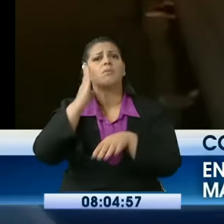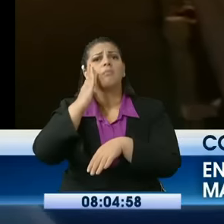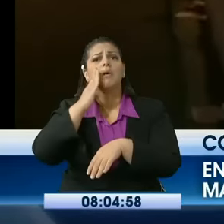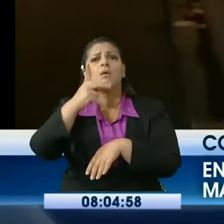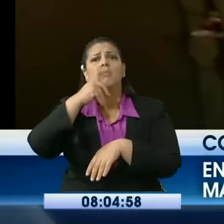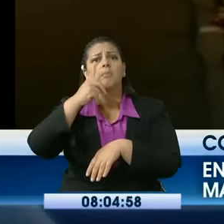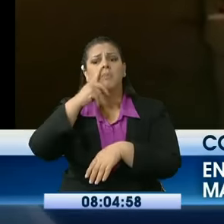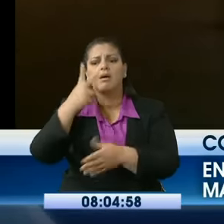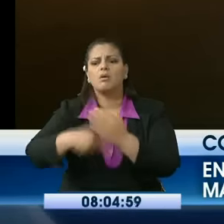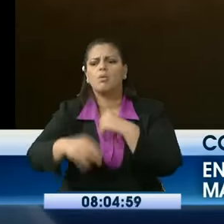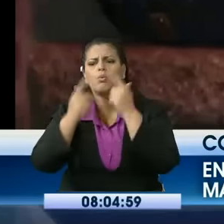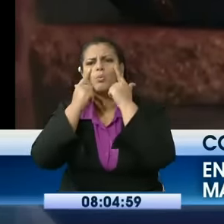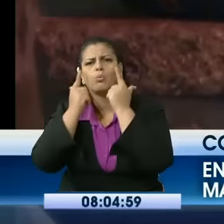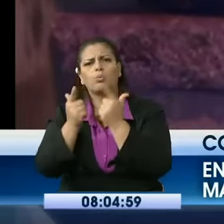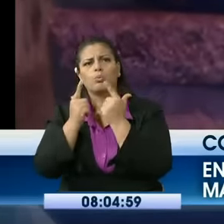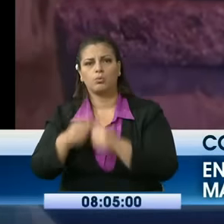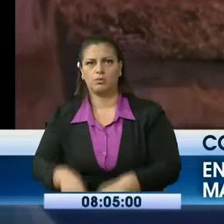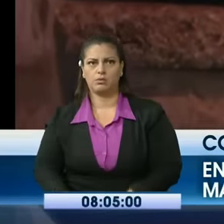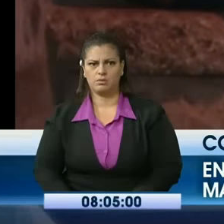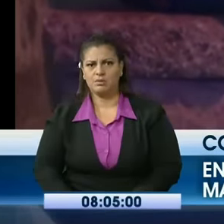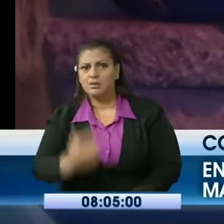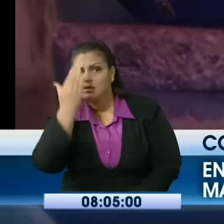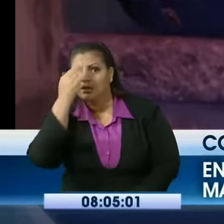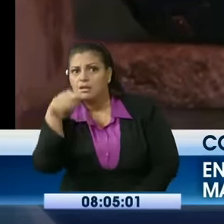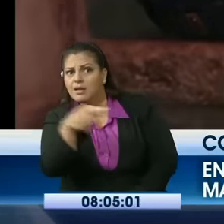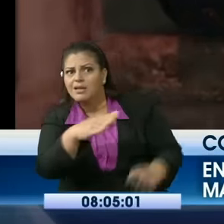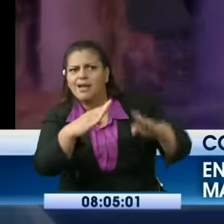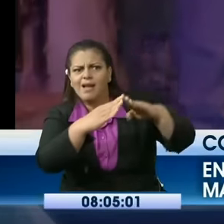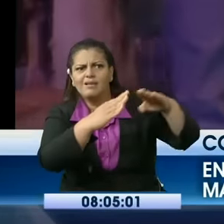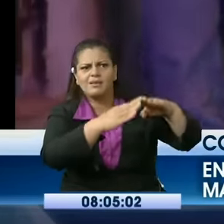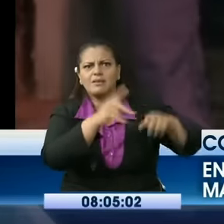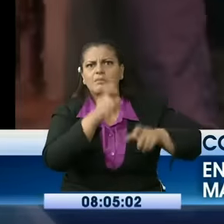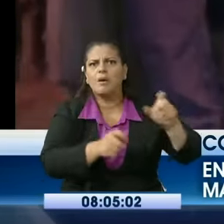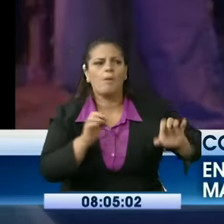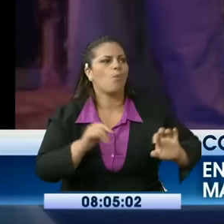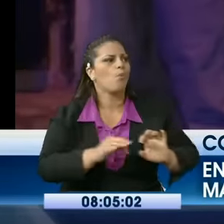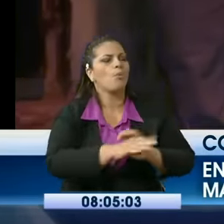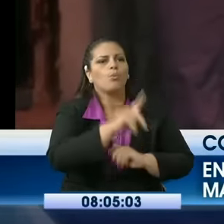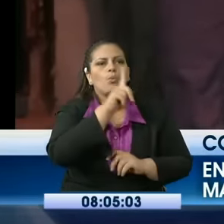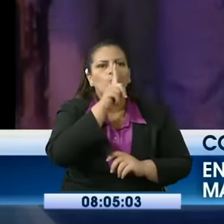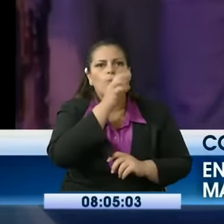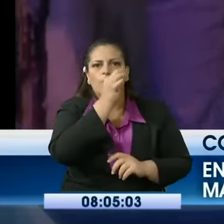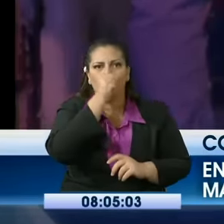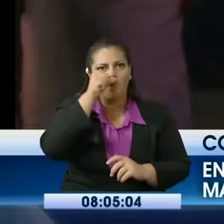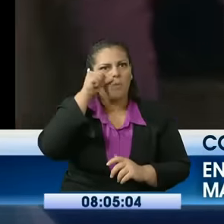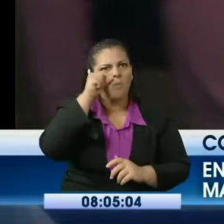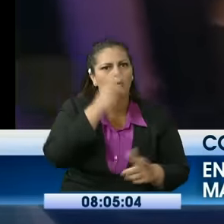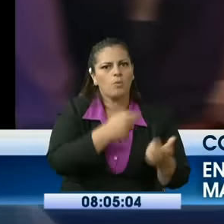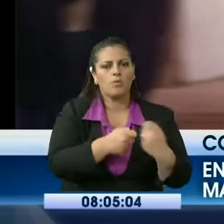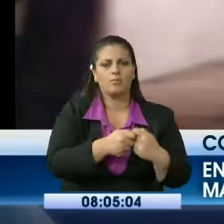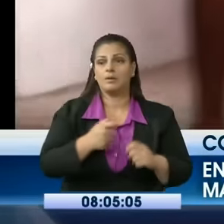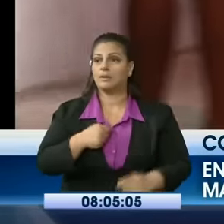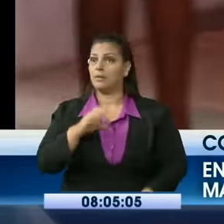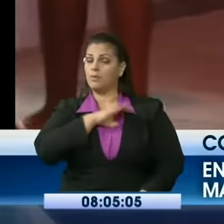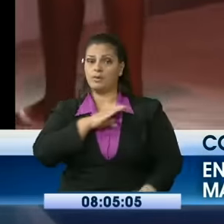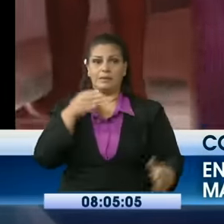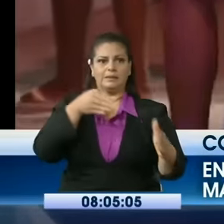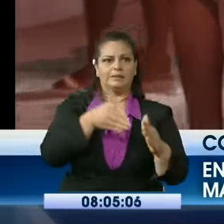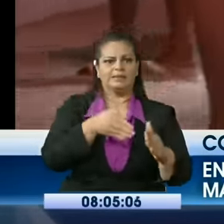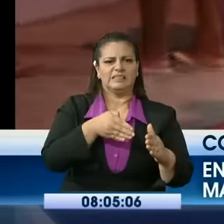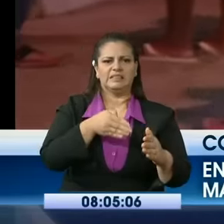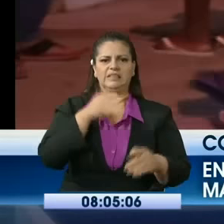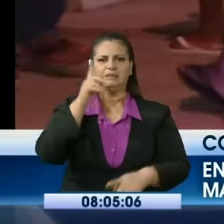pudo ingresar a otros inmuebles donde aparentemente también estaban consumiendo droga, debido a que no